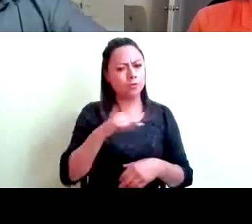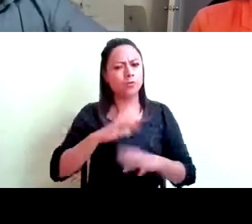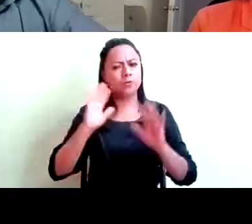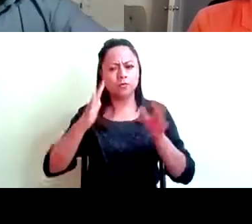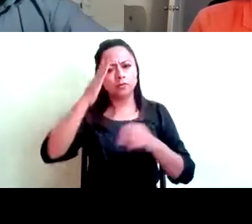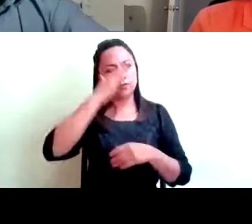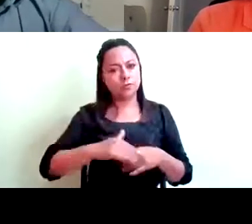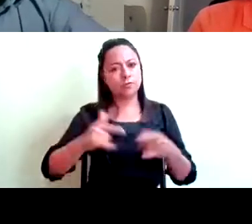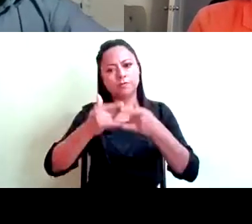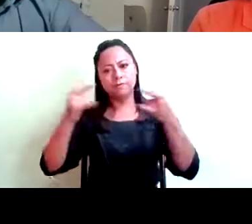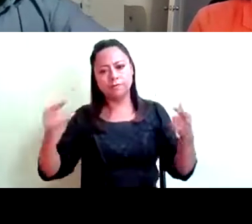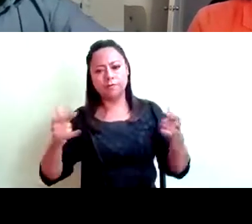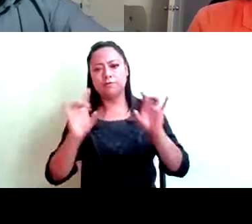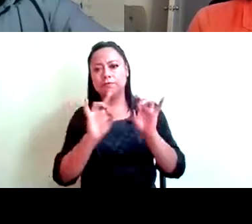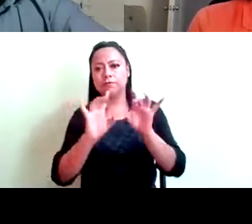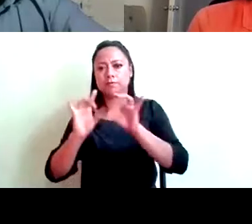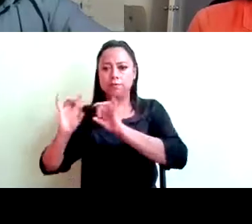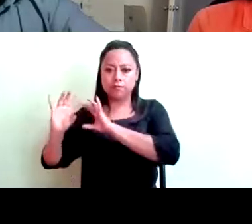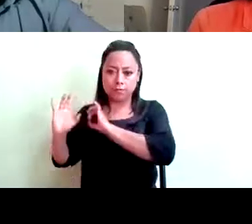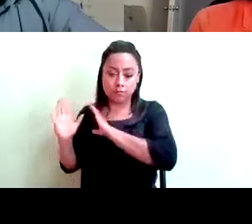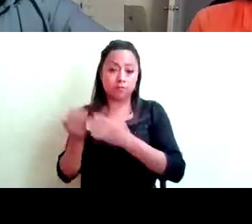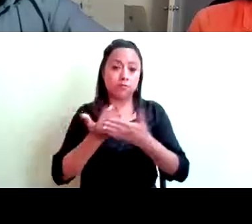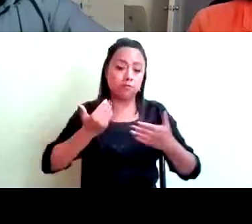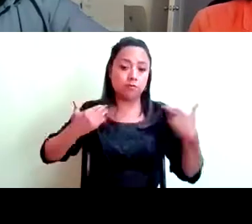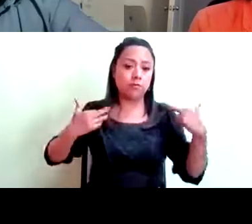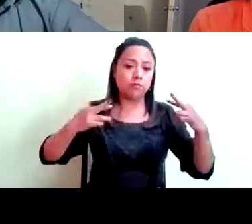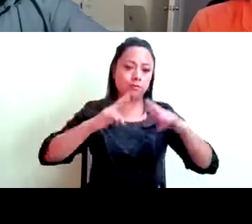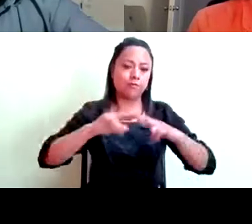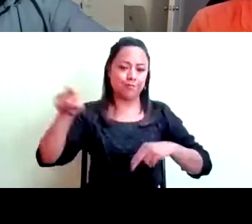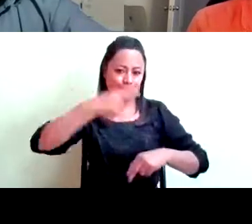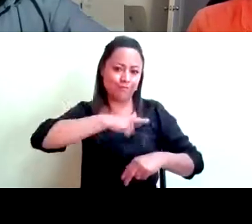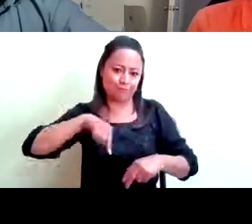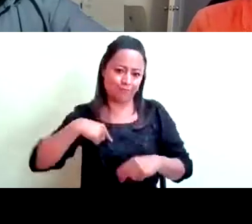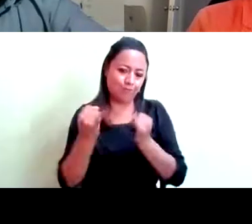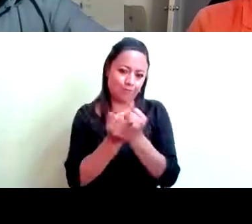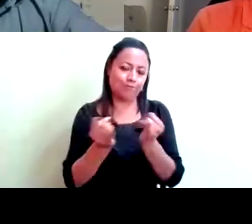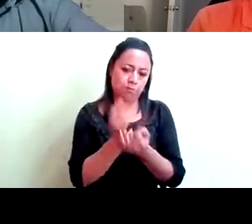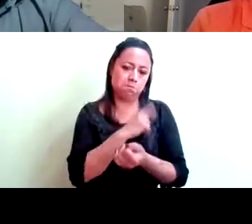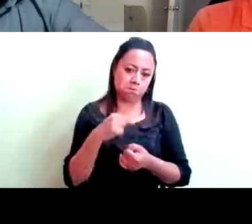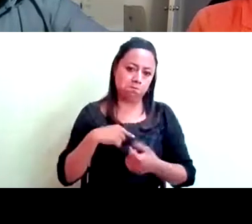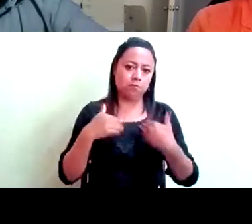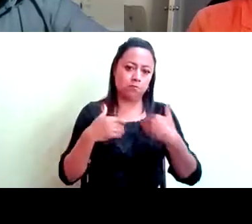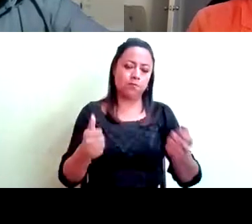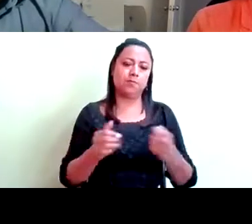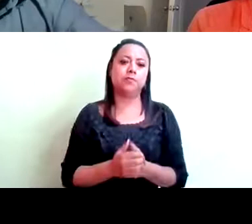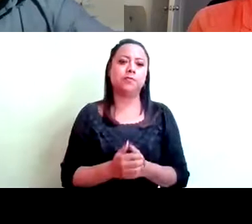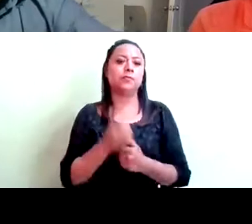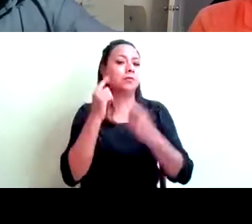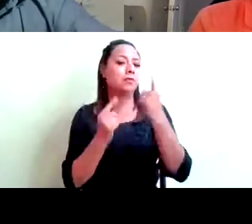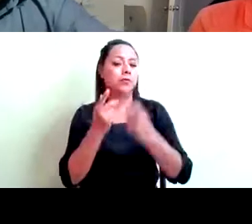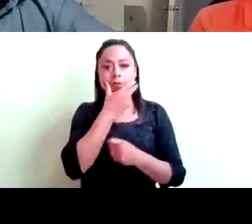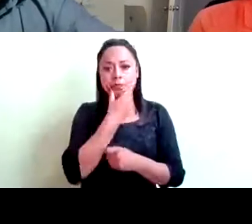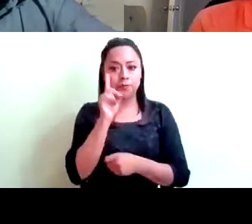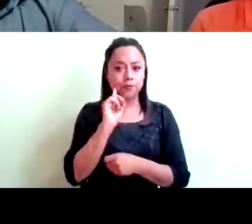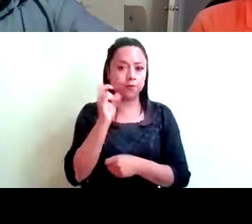los ser docentes, entonces sabemos lo que es eso. Le agradezco mucho sus palabras. ¿Alguna diputada o algún